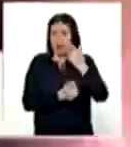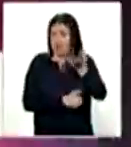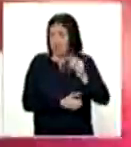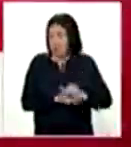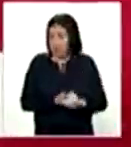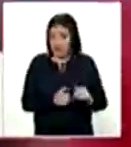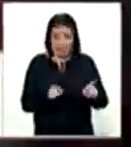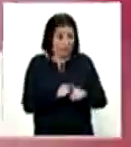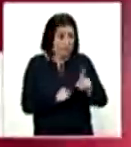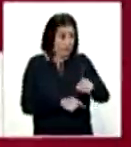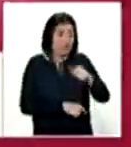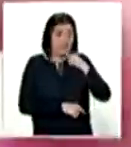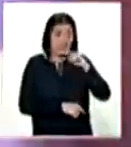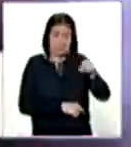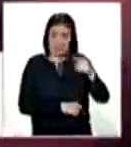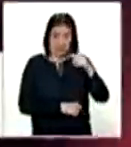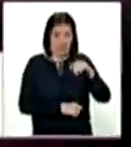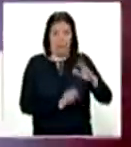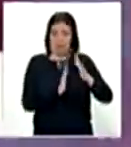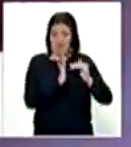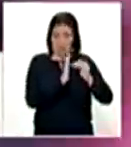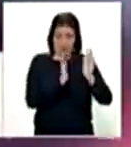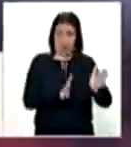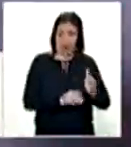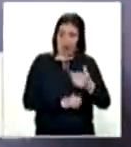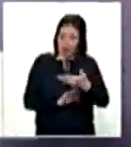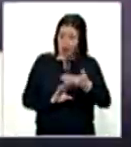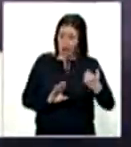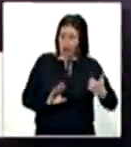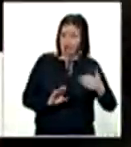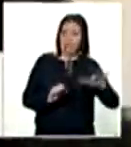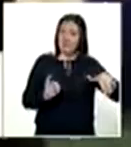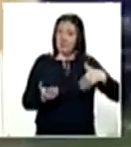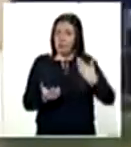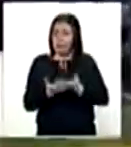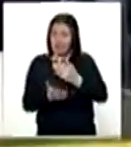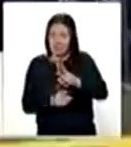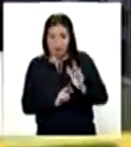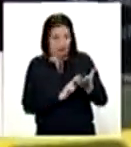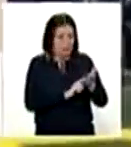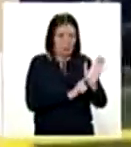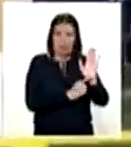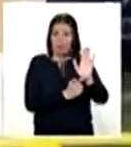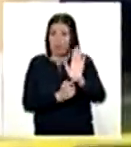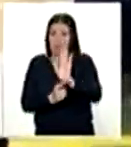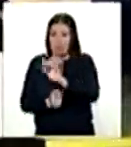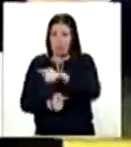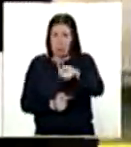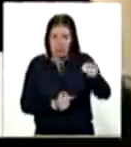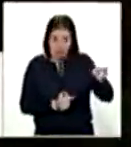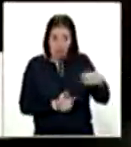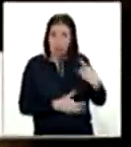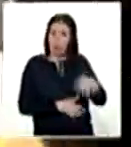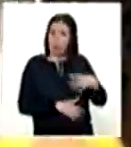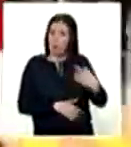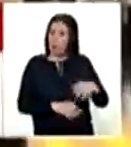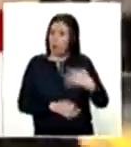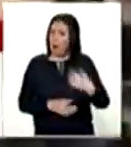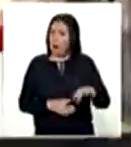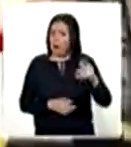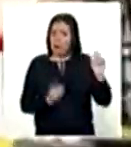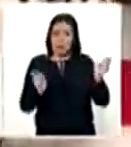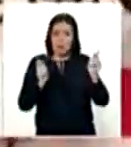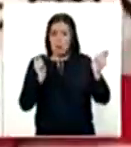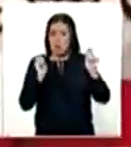Incluso, la joven también registró los momentos previos a la llegada de la selección, mostrando que nuestros compatriotas armaron una verdadera fiesta